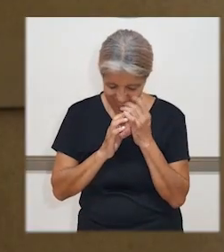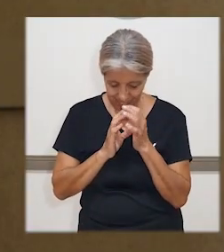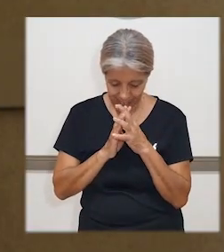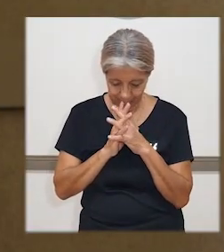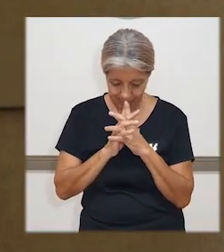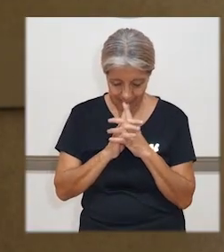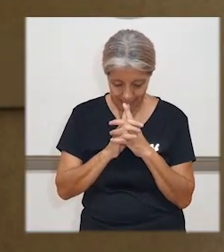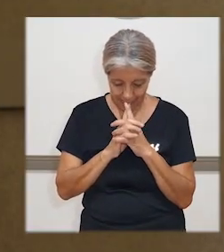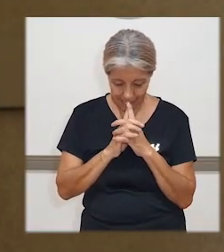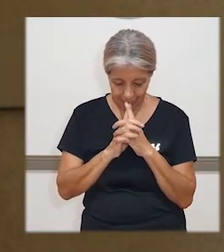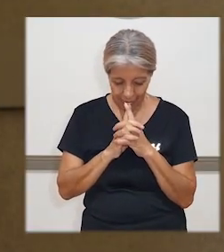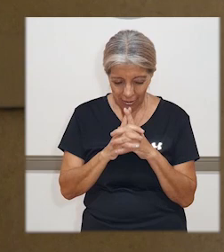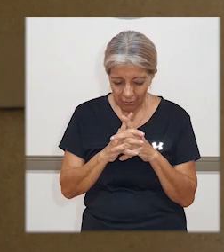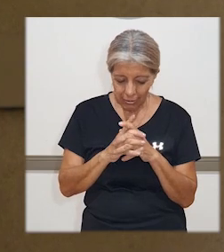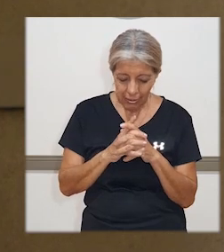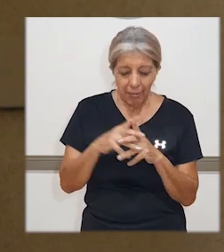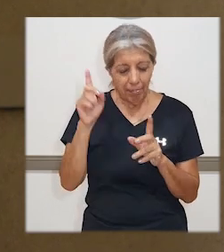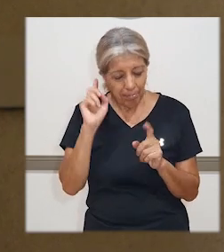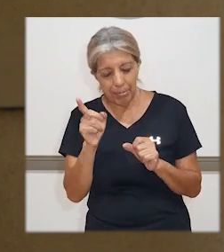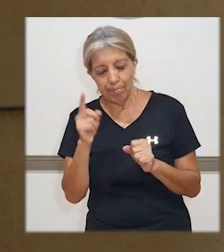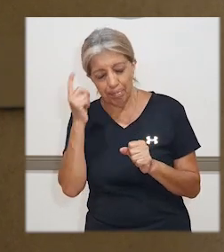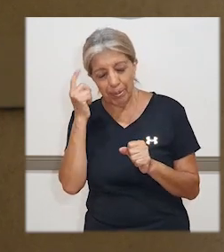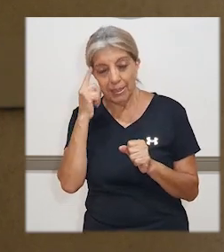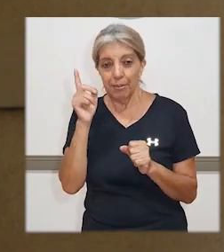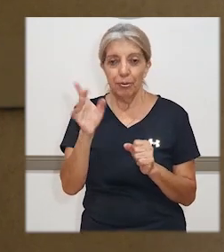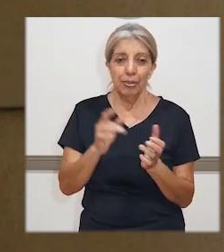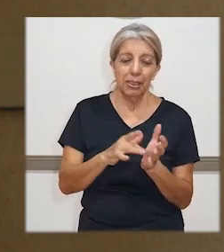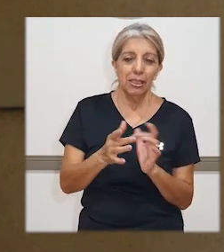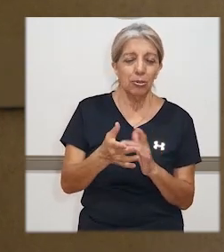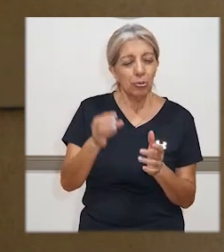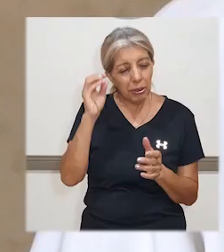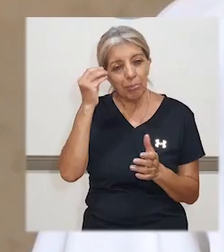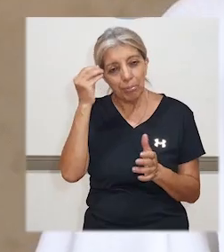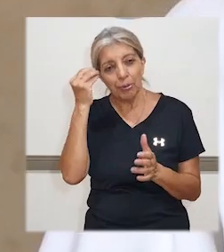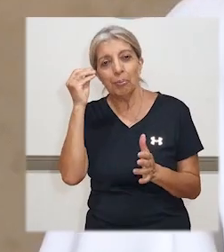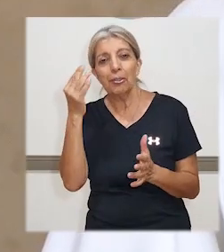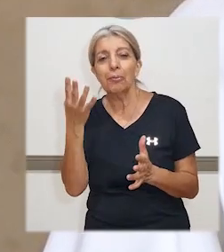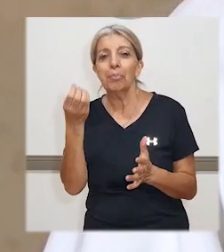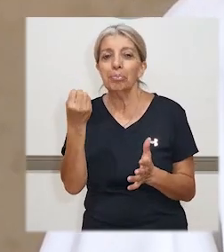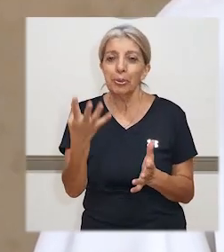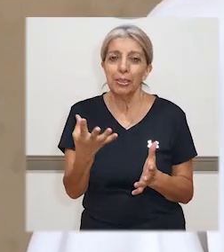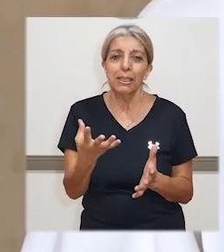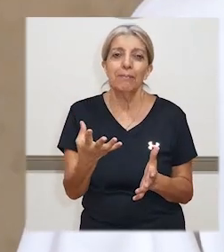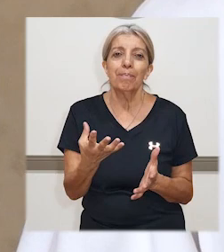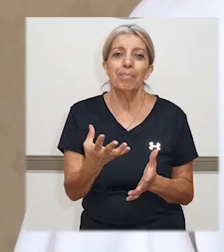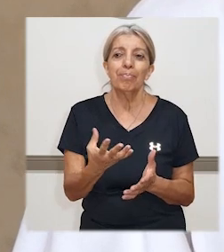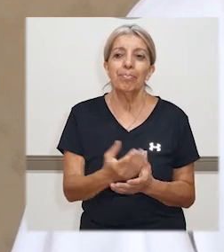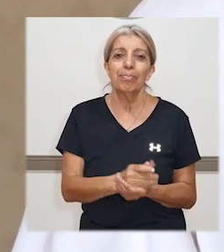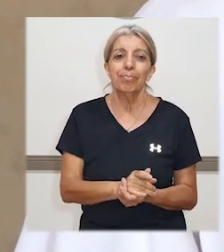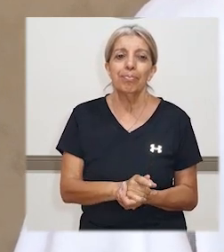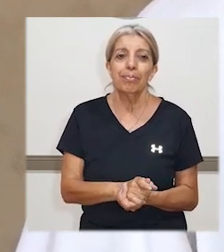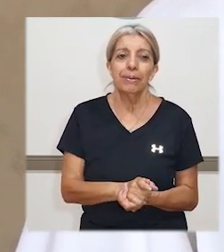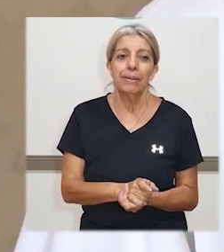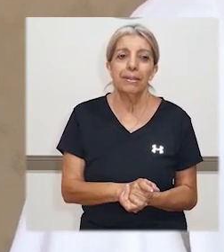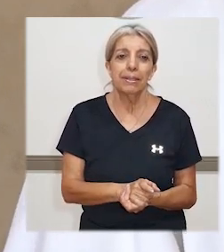problema o lo que Jesús más le preocupa al enseñarnos con esta imagen tan hermosa del buen pastor, es que los